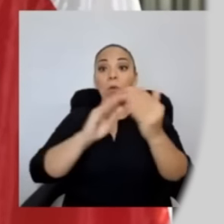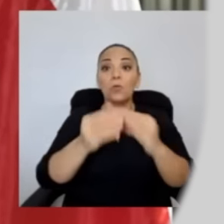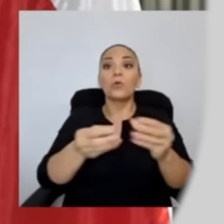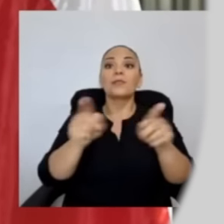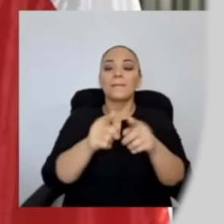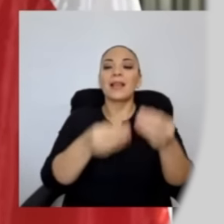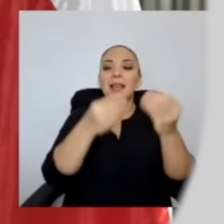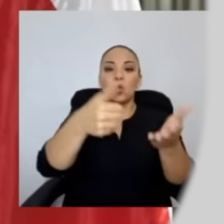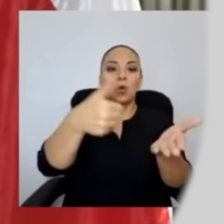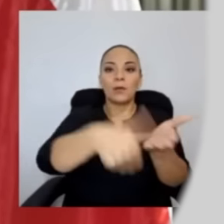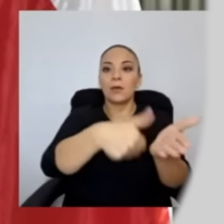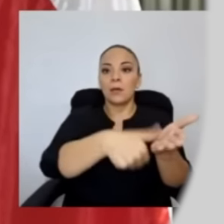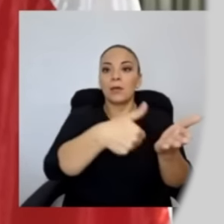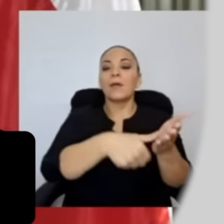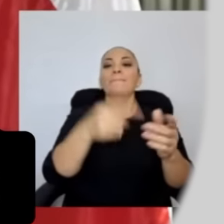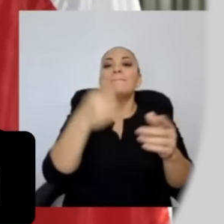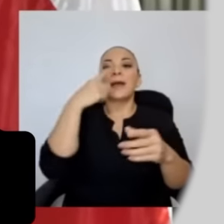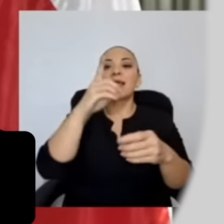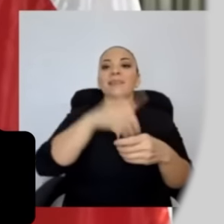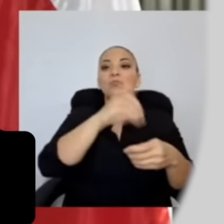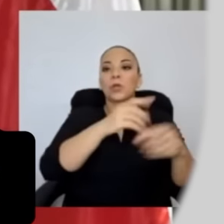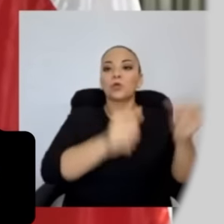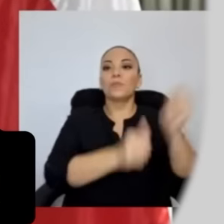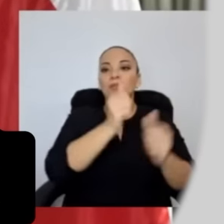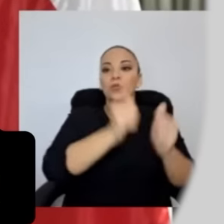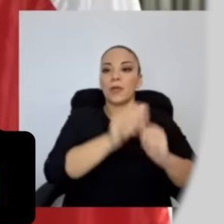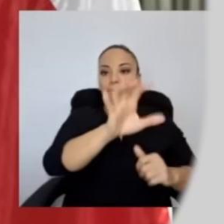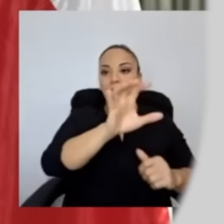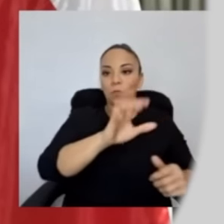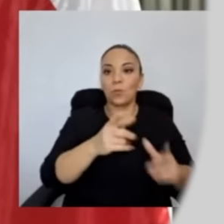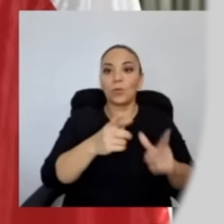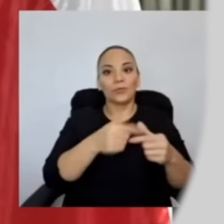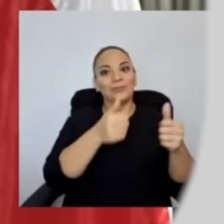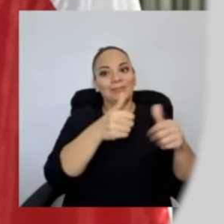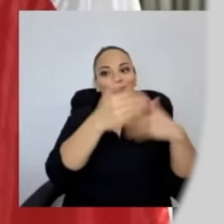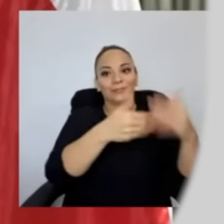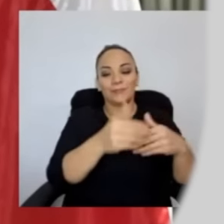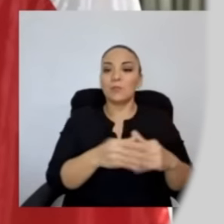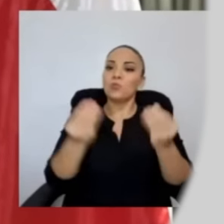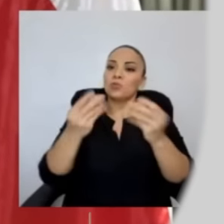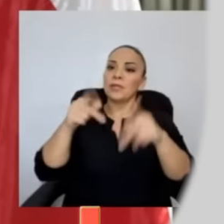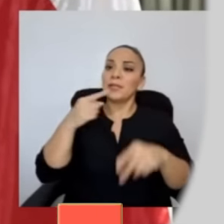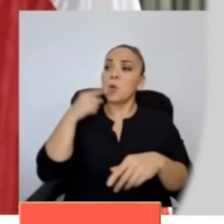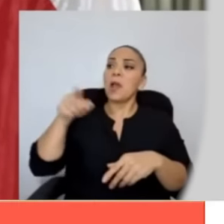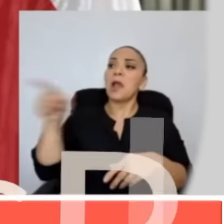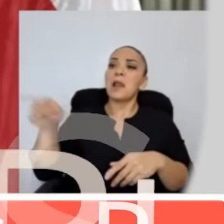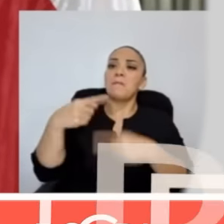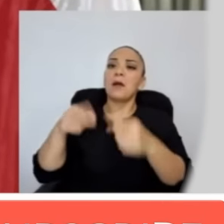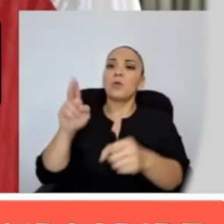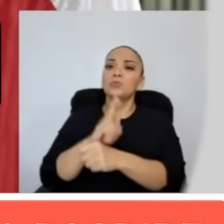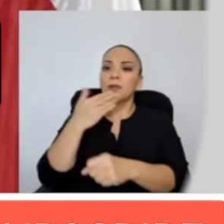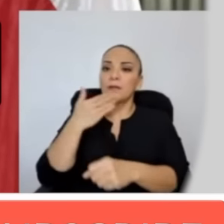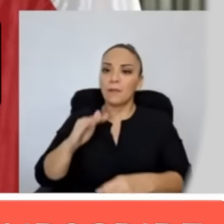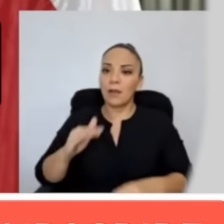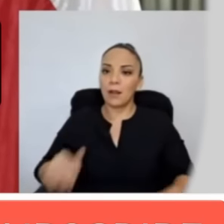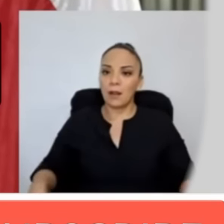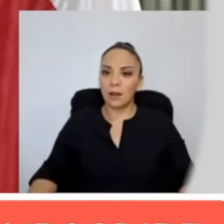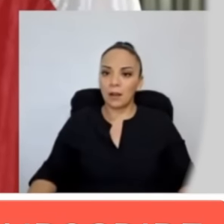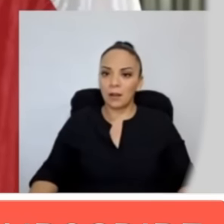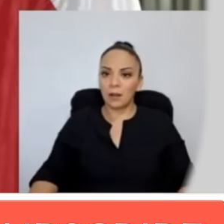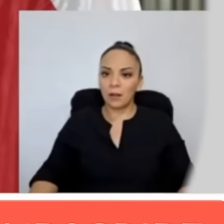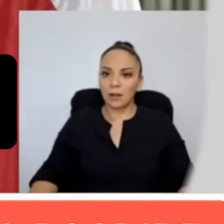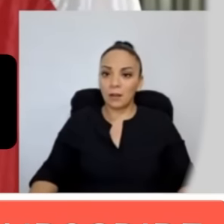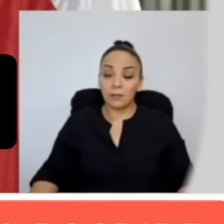todavía con una mayoría superior. Hay gente que dice, ah, es que lo va a usar mal. Sí, es posible que use mal tanto poder, no